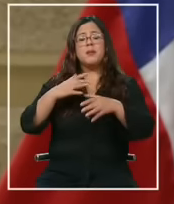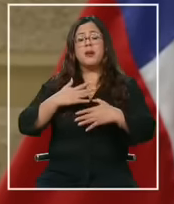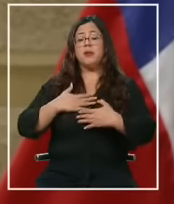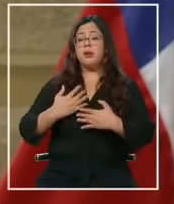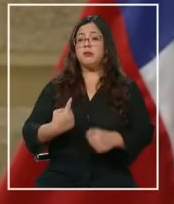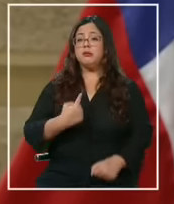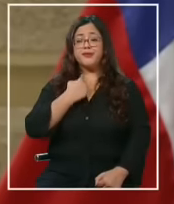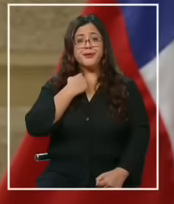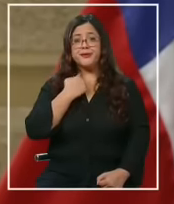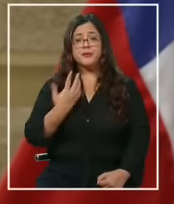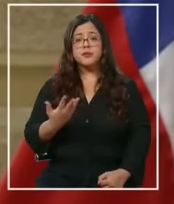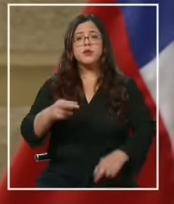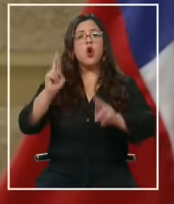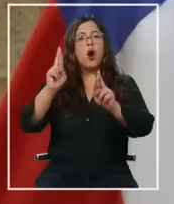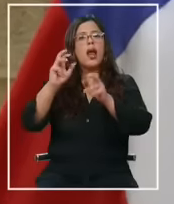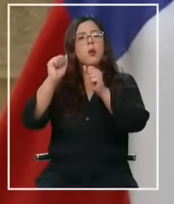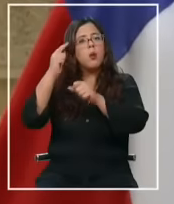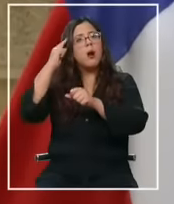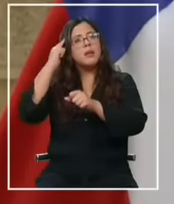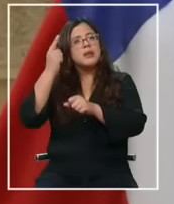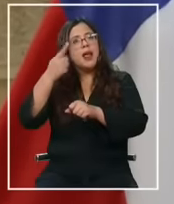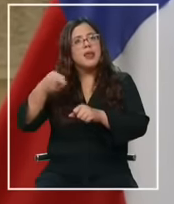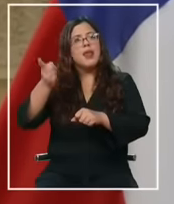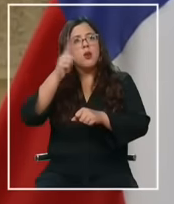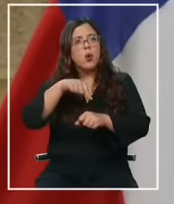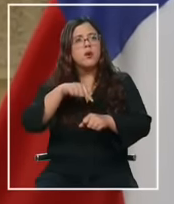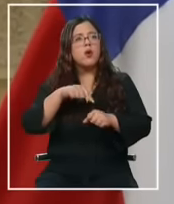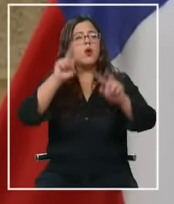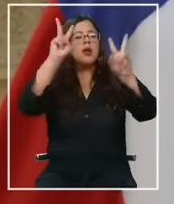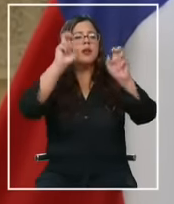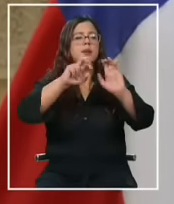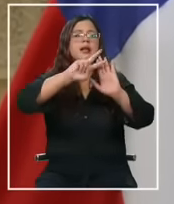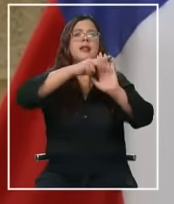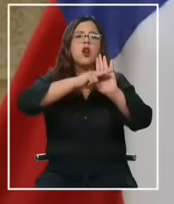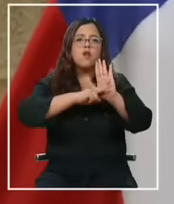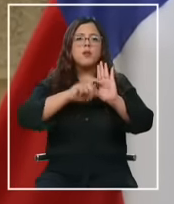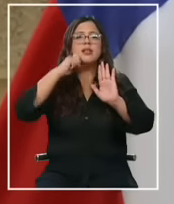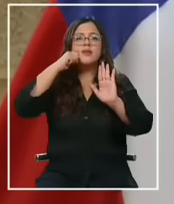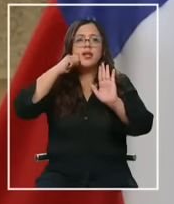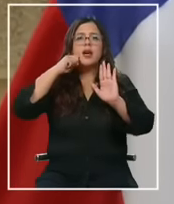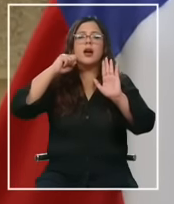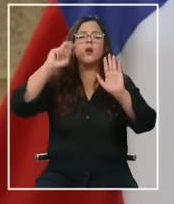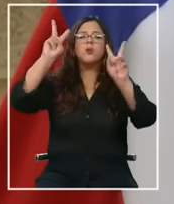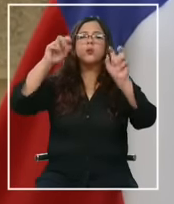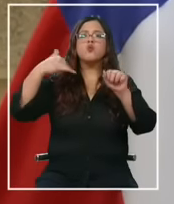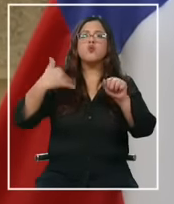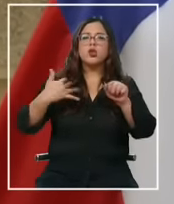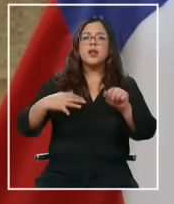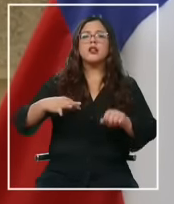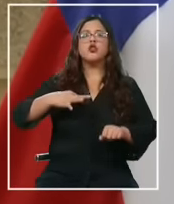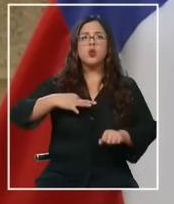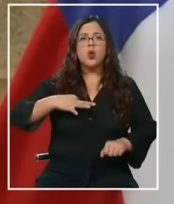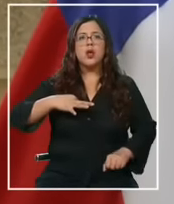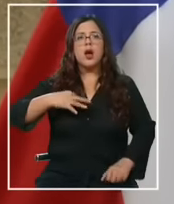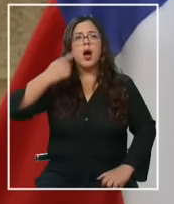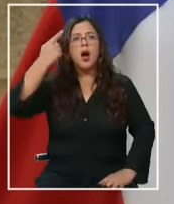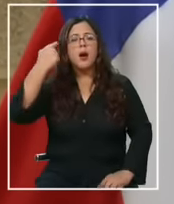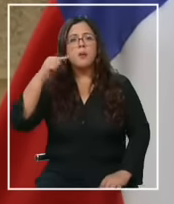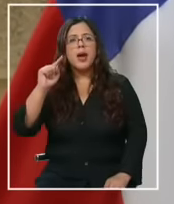agua fría. Espero que recapacite. Las reformas tienen un valor ciudadano incalculable,